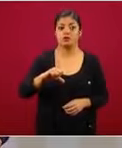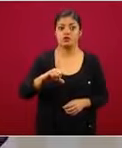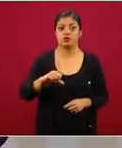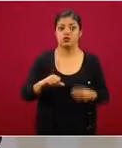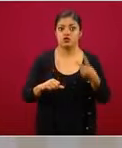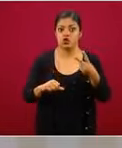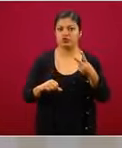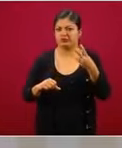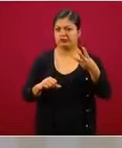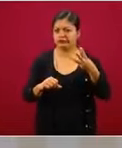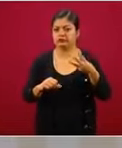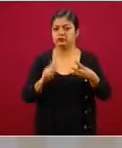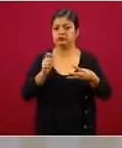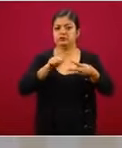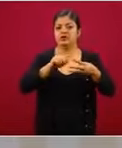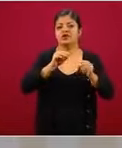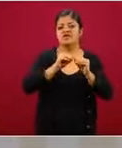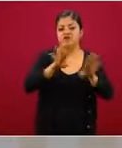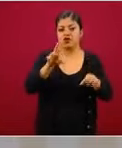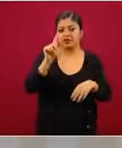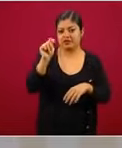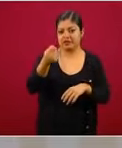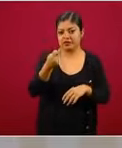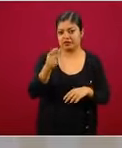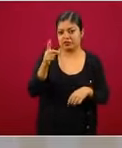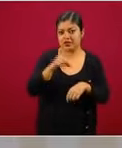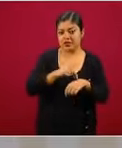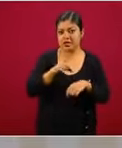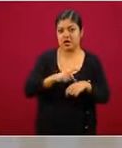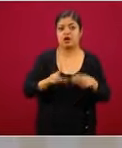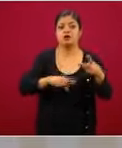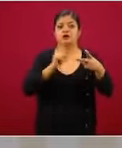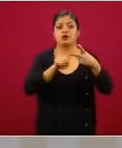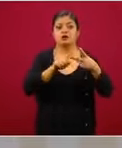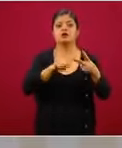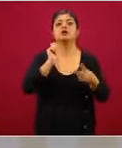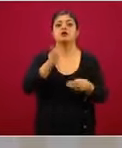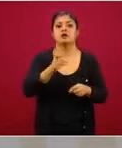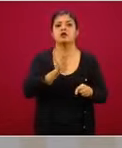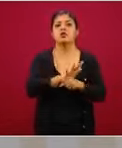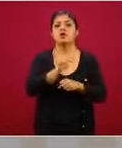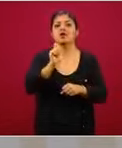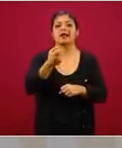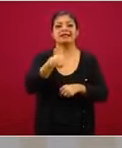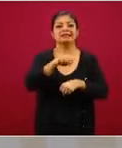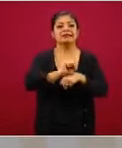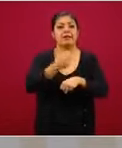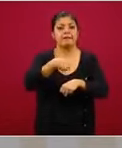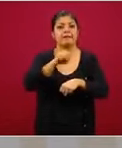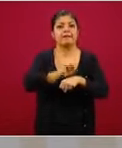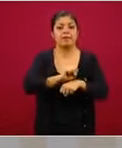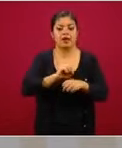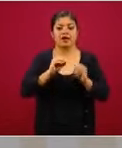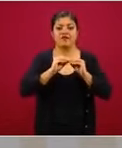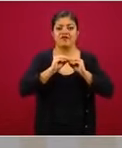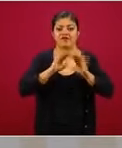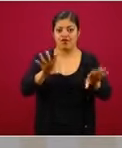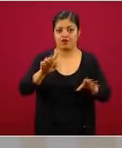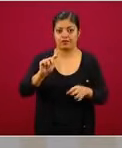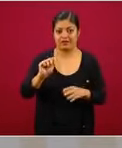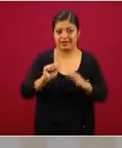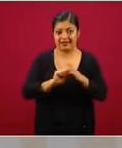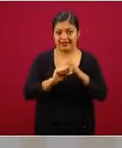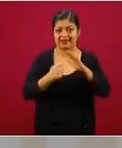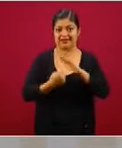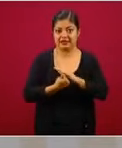hecho. Uno es el informe técnico diario. Segundo son los componentes semanales del informe técnico. En